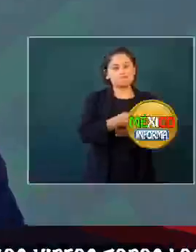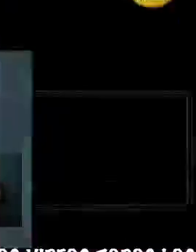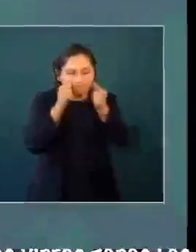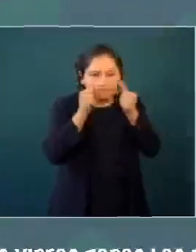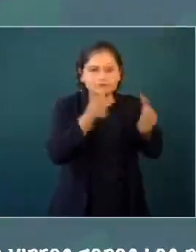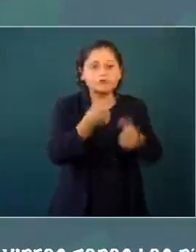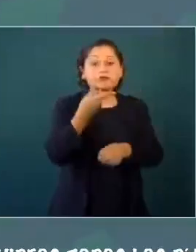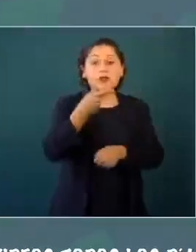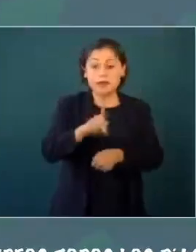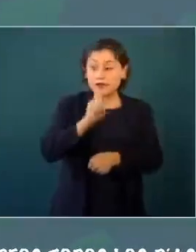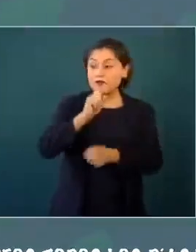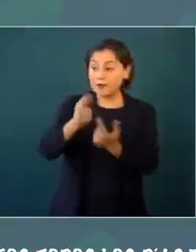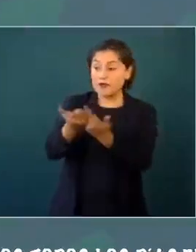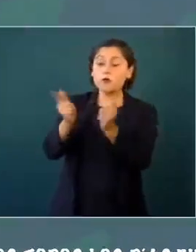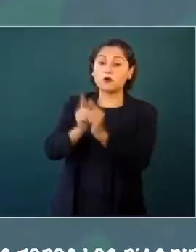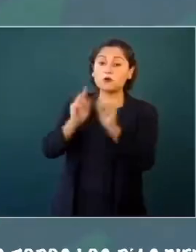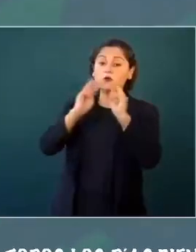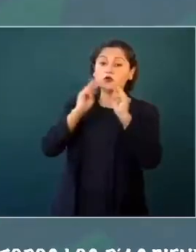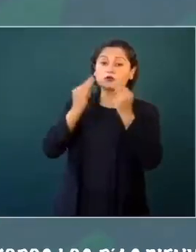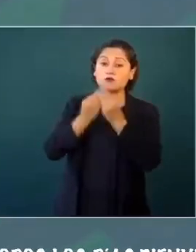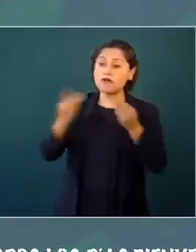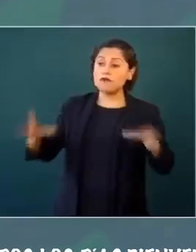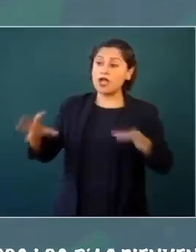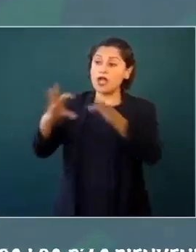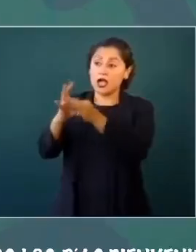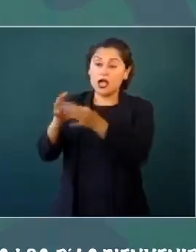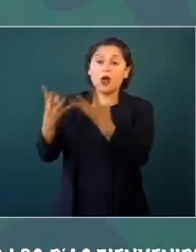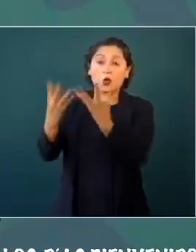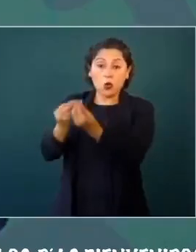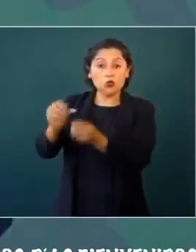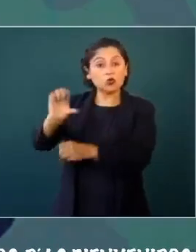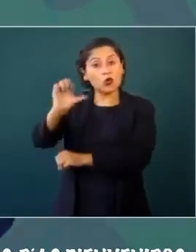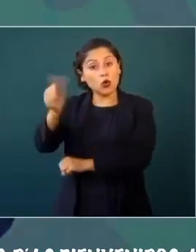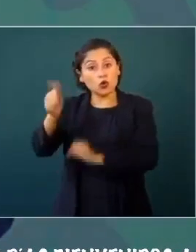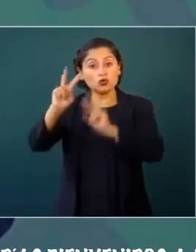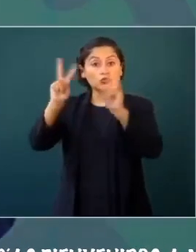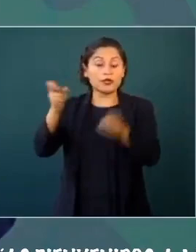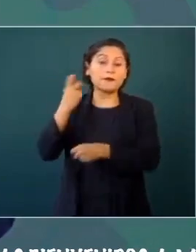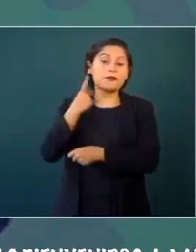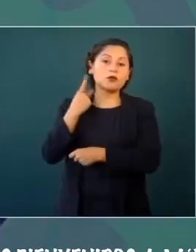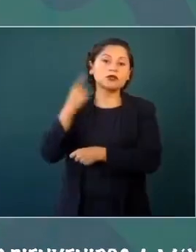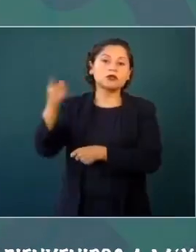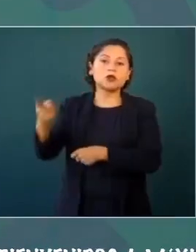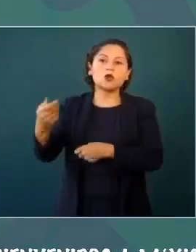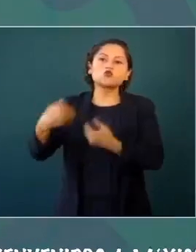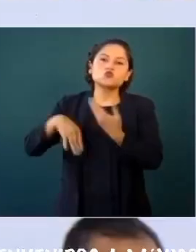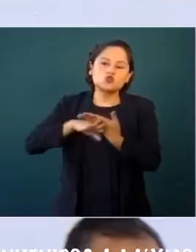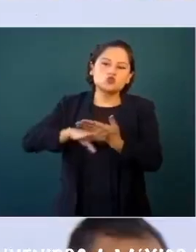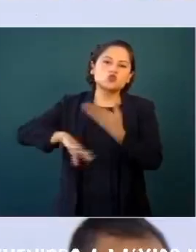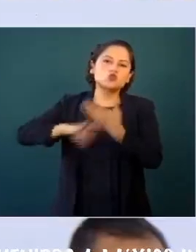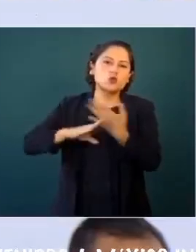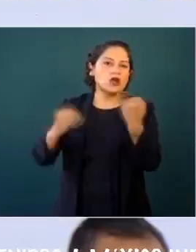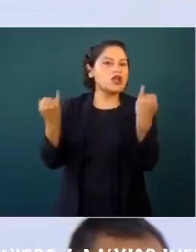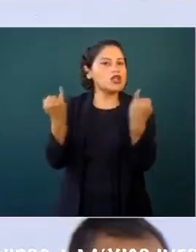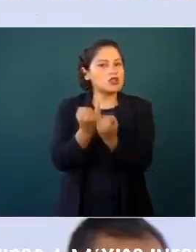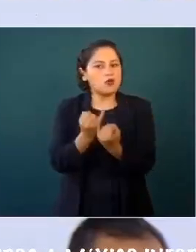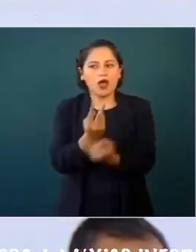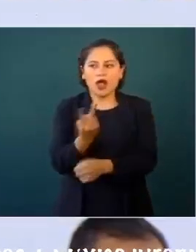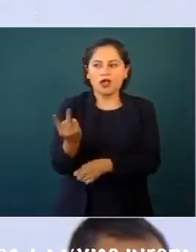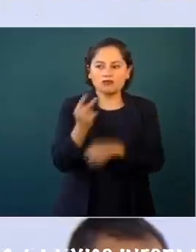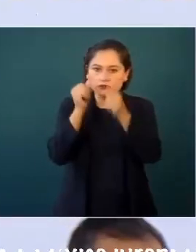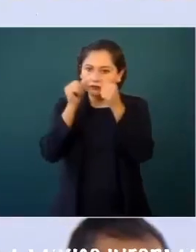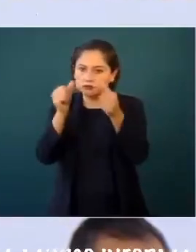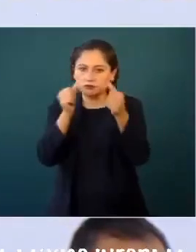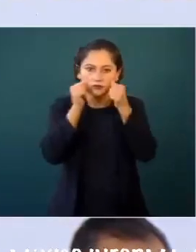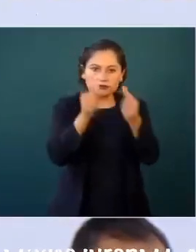hacen propaganda y tienen aliados políticos se meten a la política porque quieren que los gobiernos no se metan con